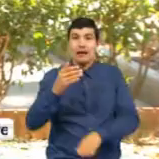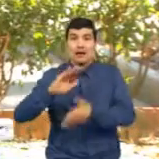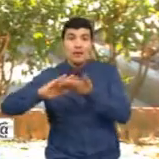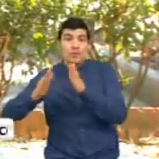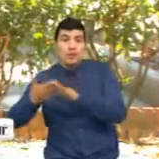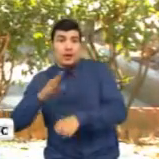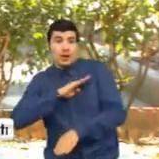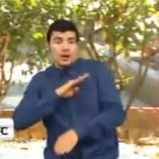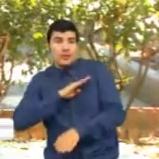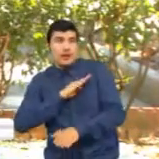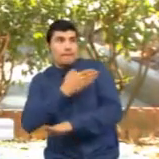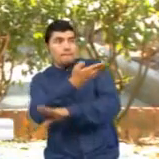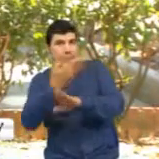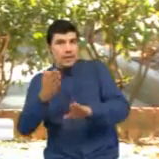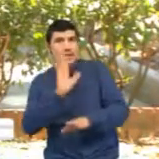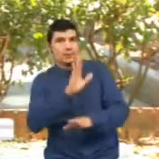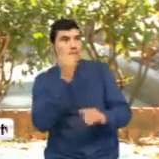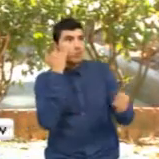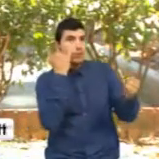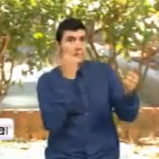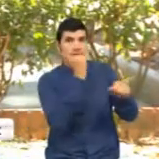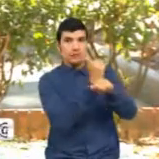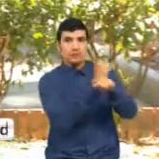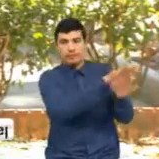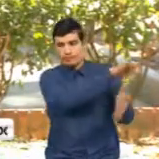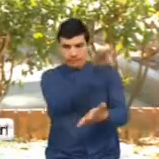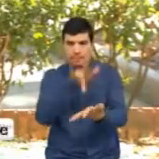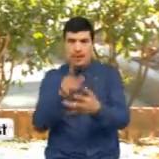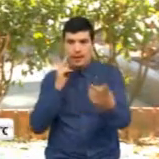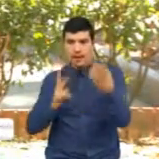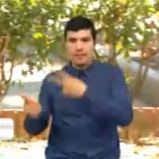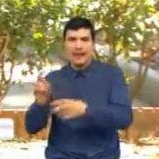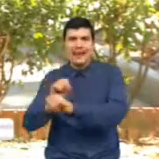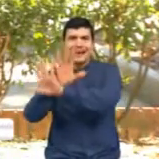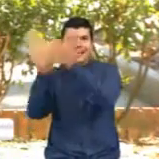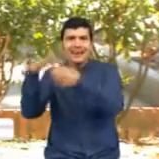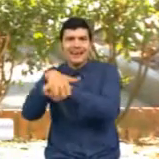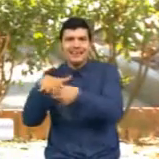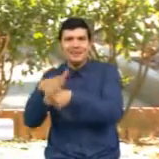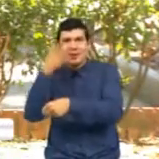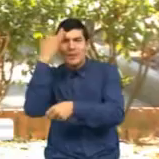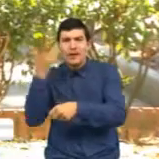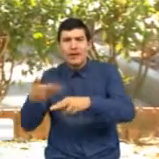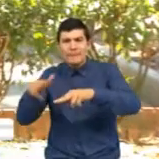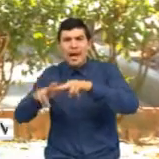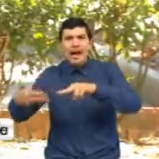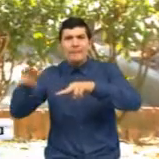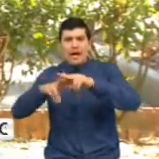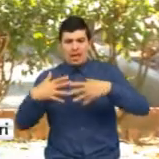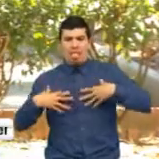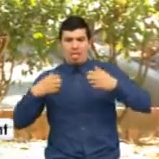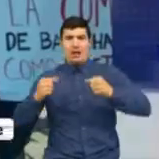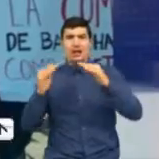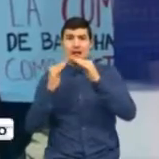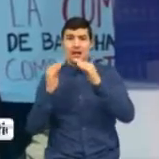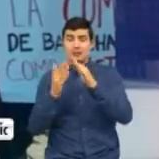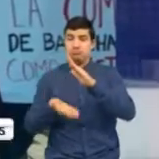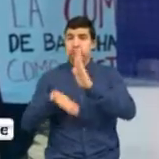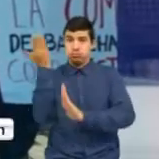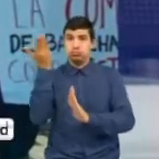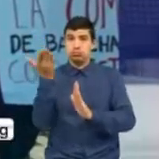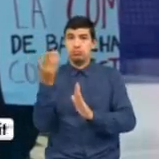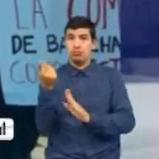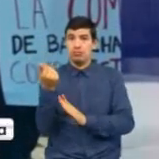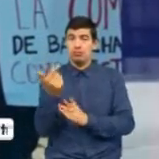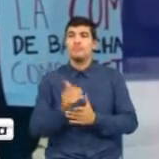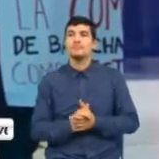mismo alcalde del municipio de barichara para tratar de aclarar la situación que se presenta en esa localidad con el tema del avalúo catastral en días